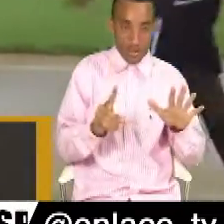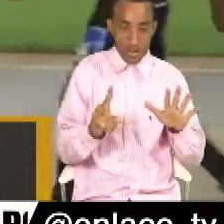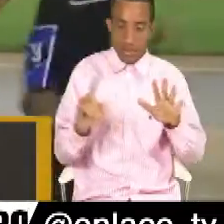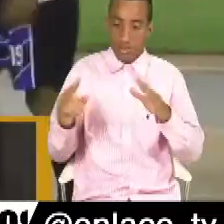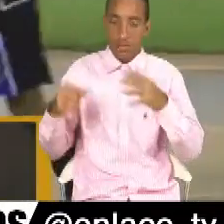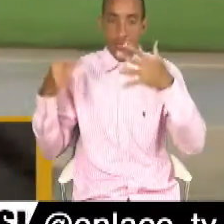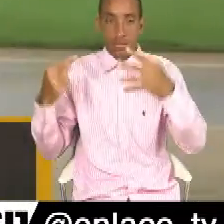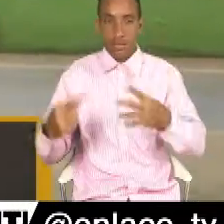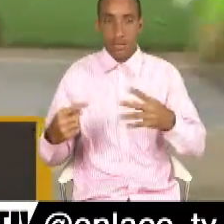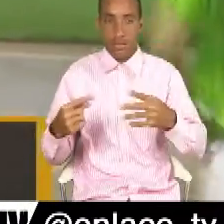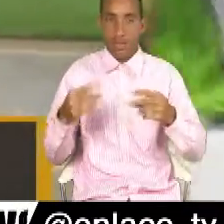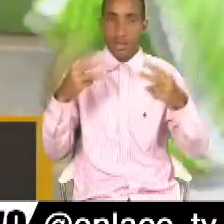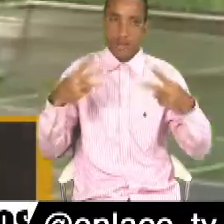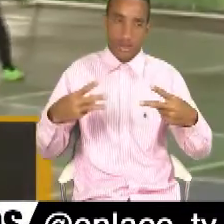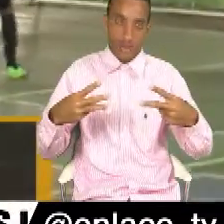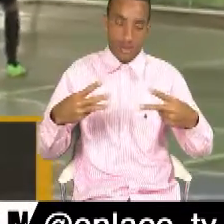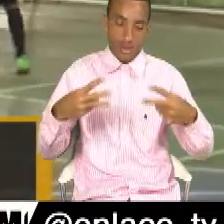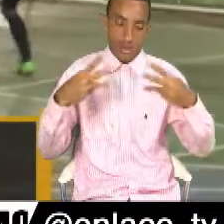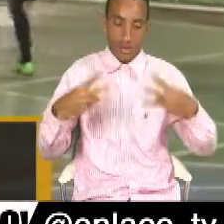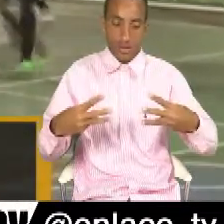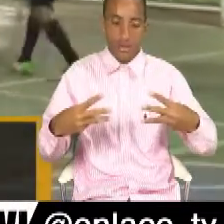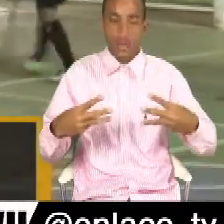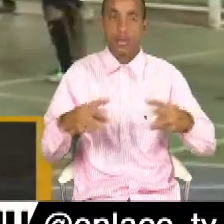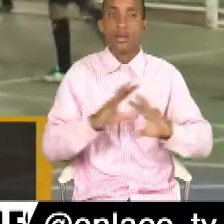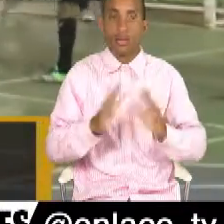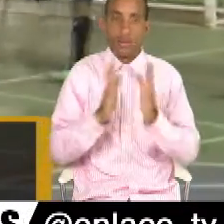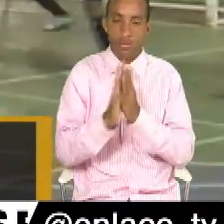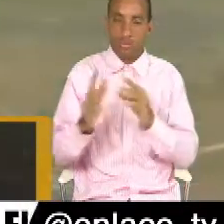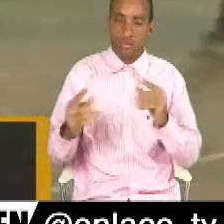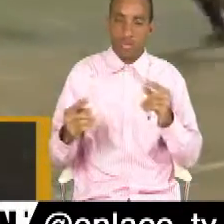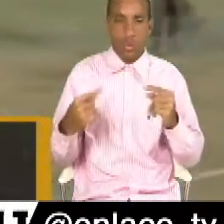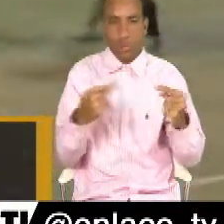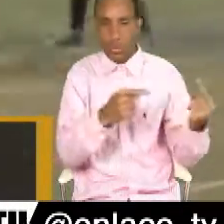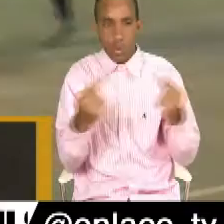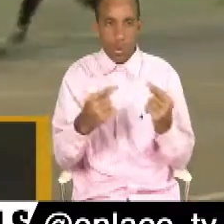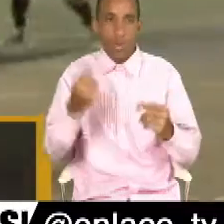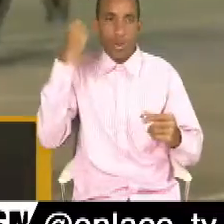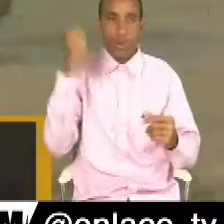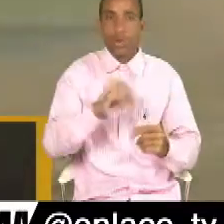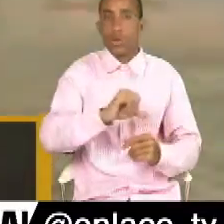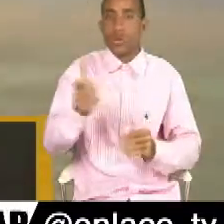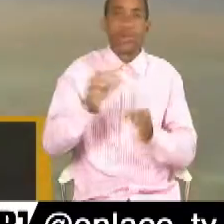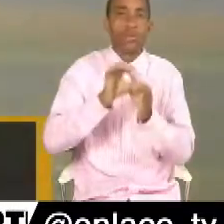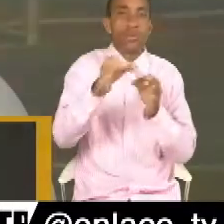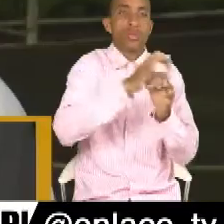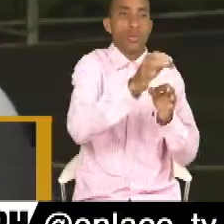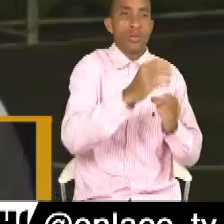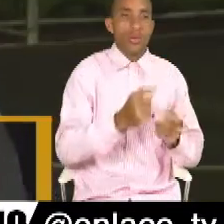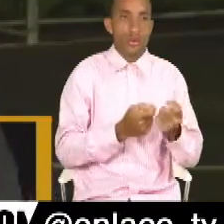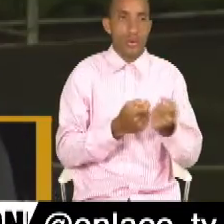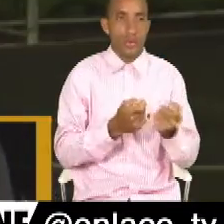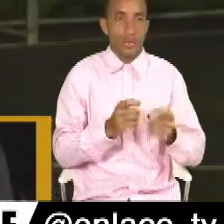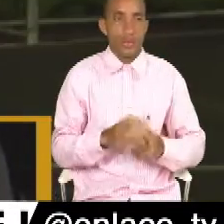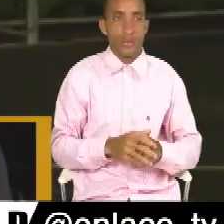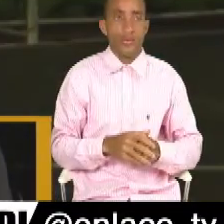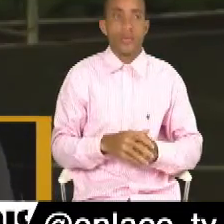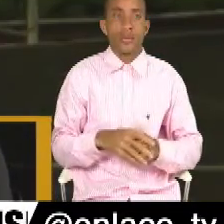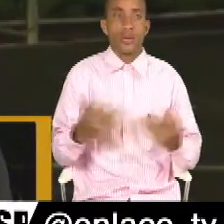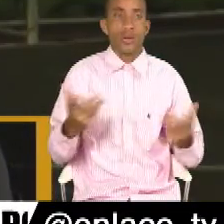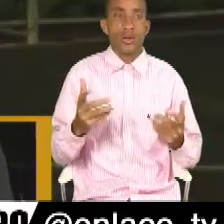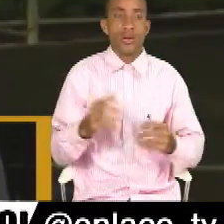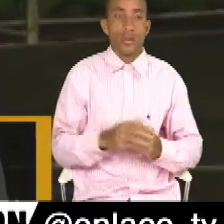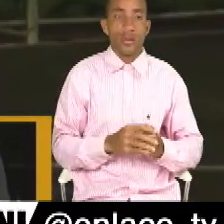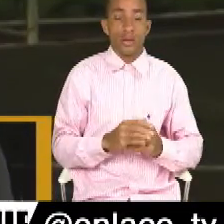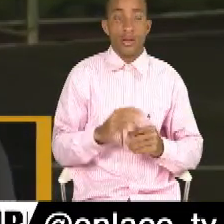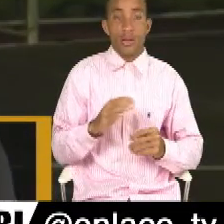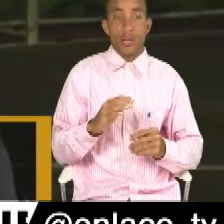este campeonato, que tiene un excelente nivel competitivo, participan equipos de otras regiones cercanas. Contamos con un equipo que viene de Puente